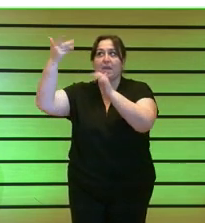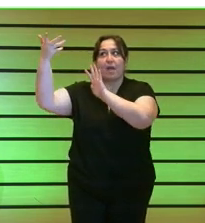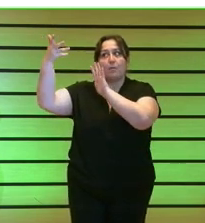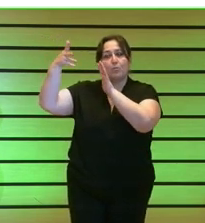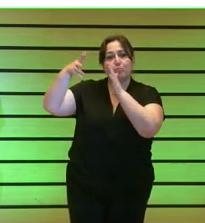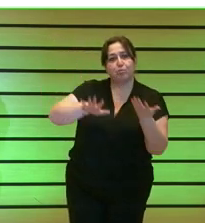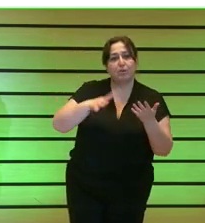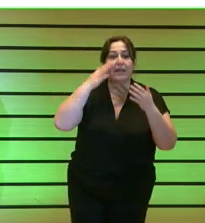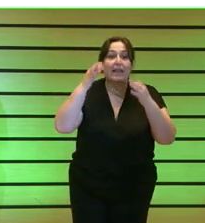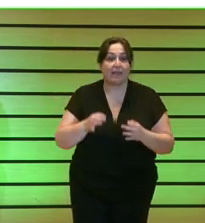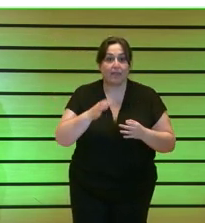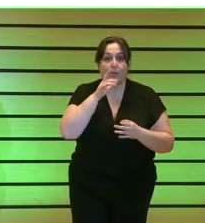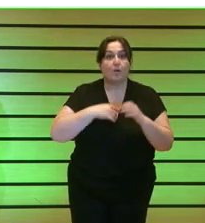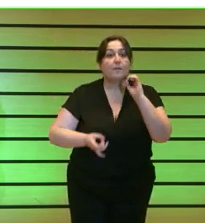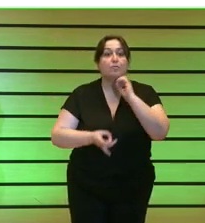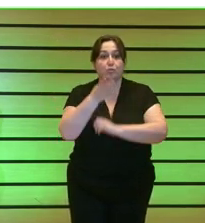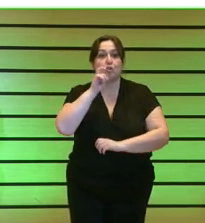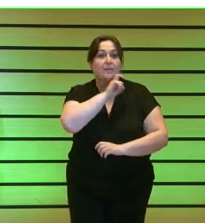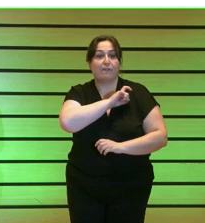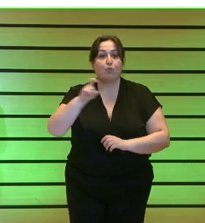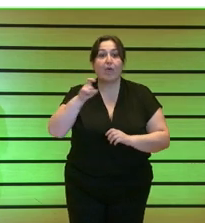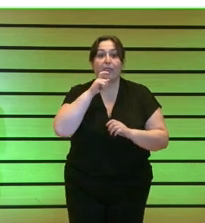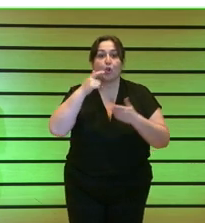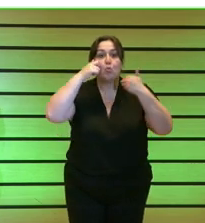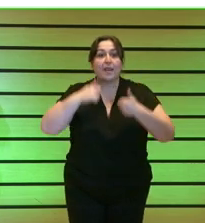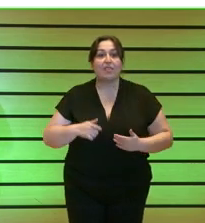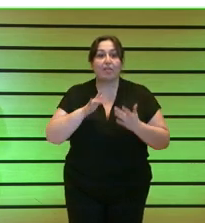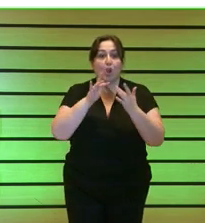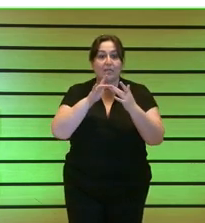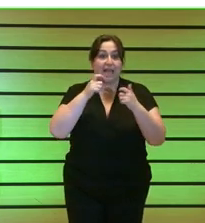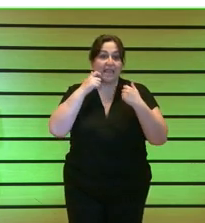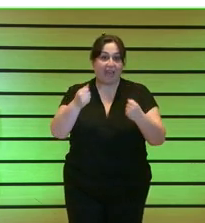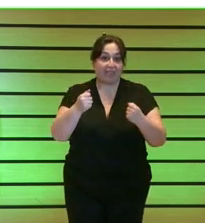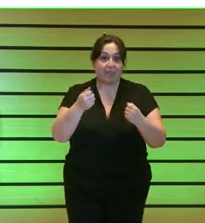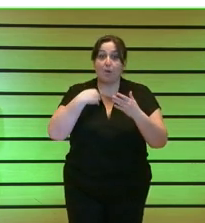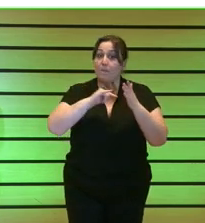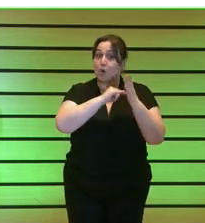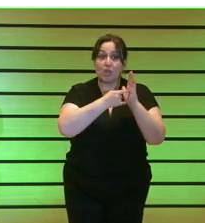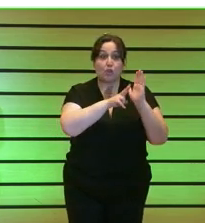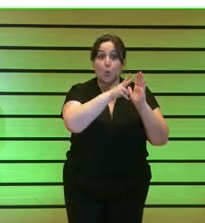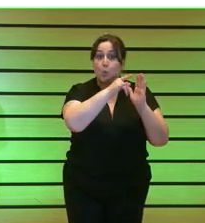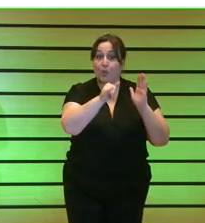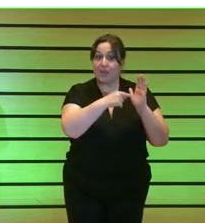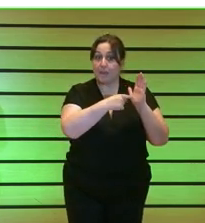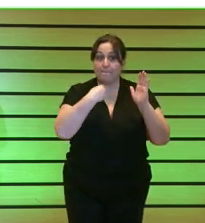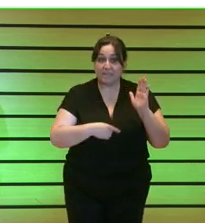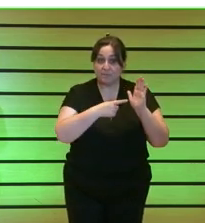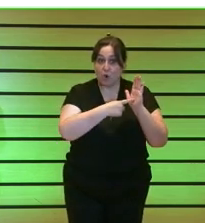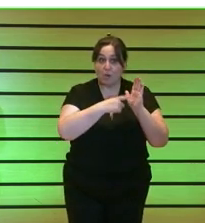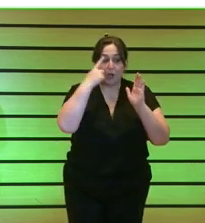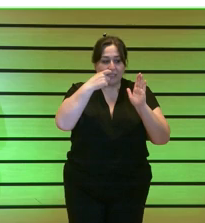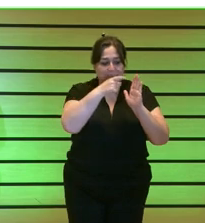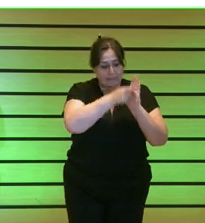marcha la fundación humanizando la sanidad es el mismo proyecto UCI intentando trasladar como una locomotora